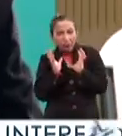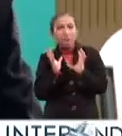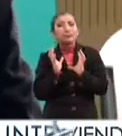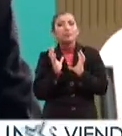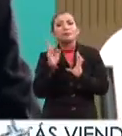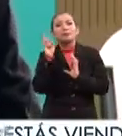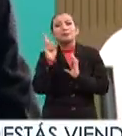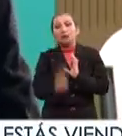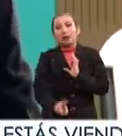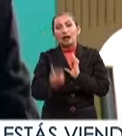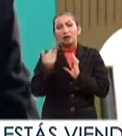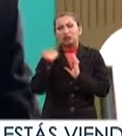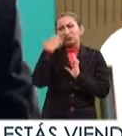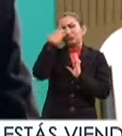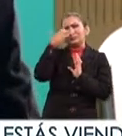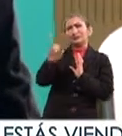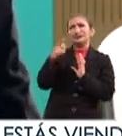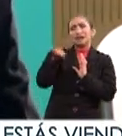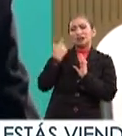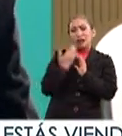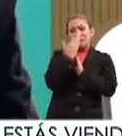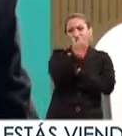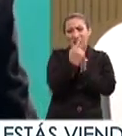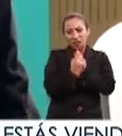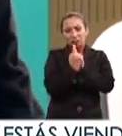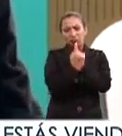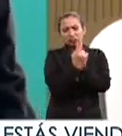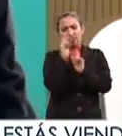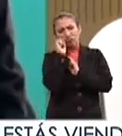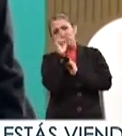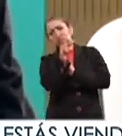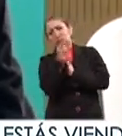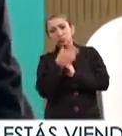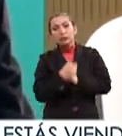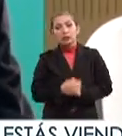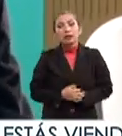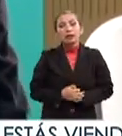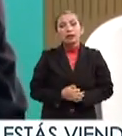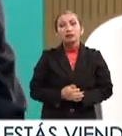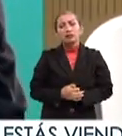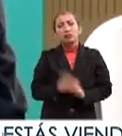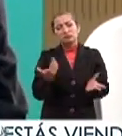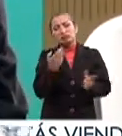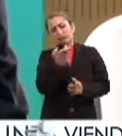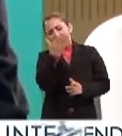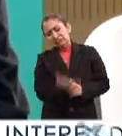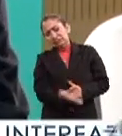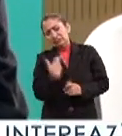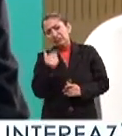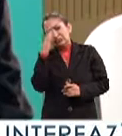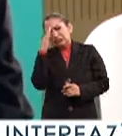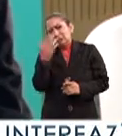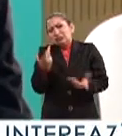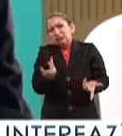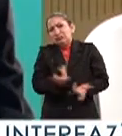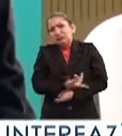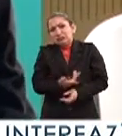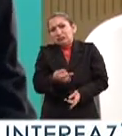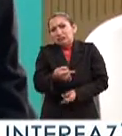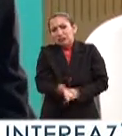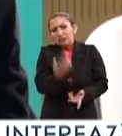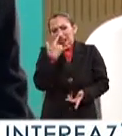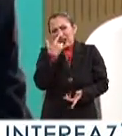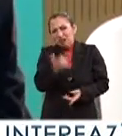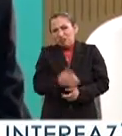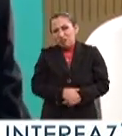¿verdad? Extraño que iba delante de mí, ¿no? Y dije, bueno, este señor yo no sé, no se